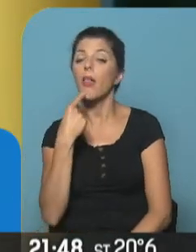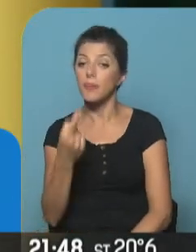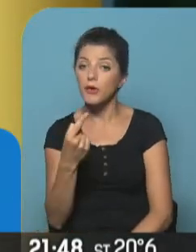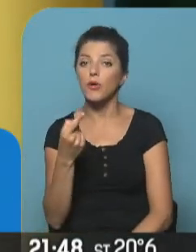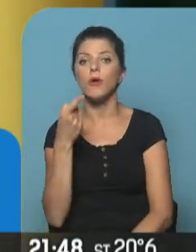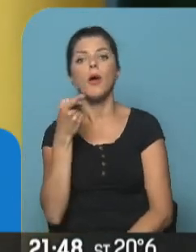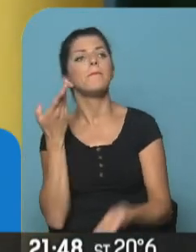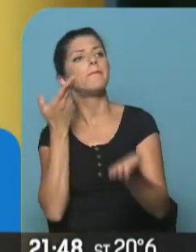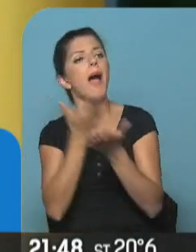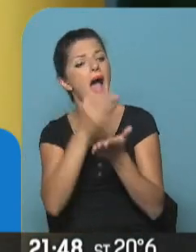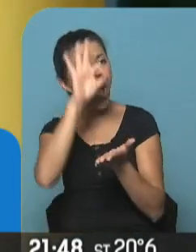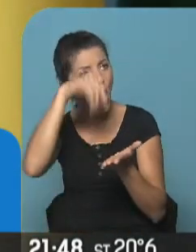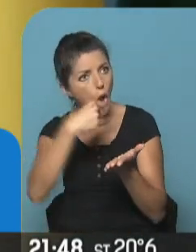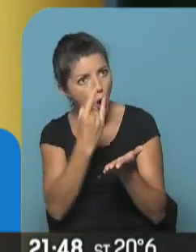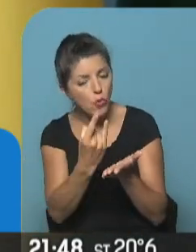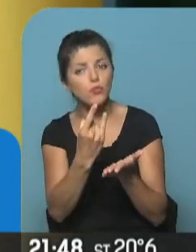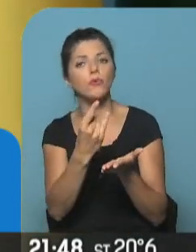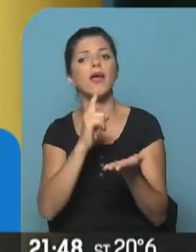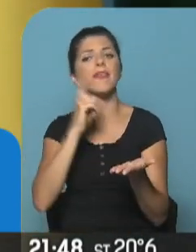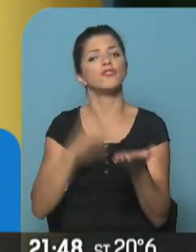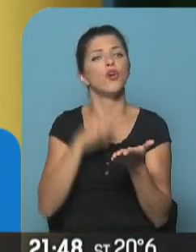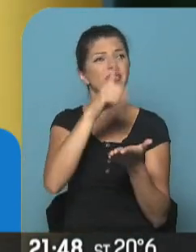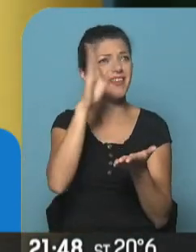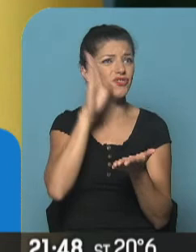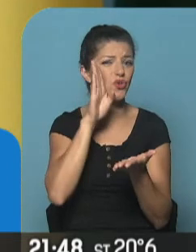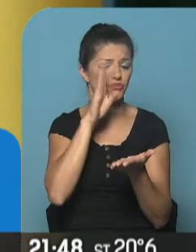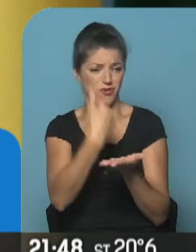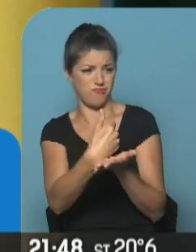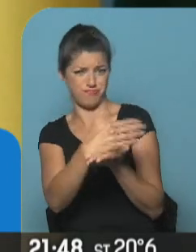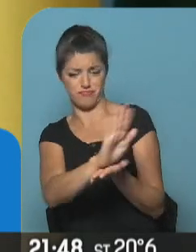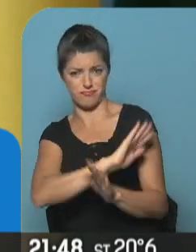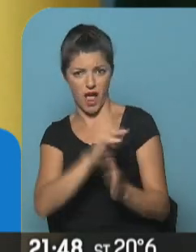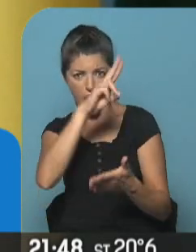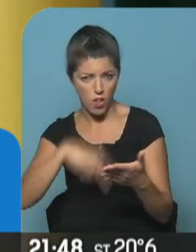dejar sin efecto la determinación de Trump.